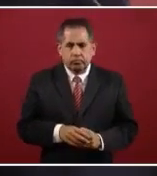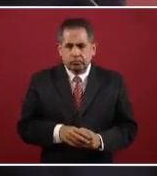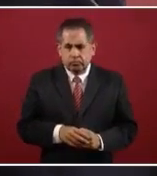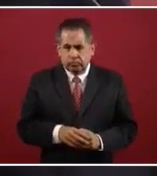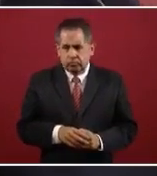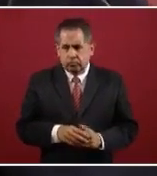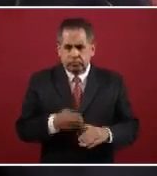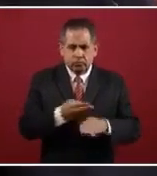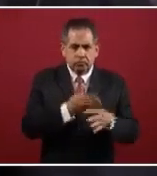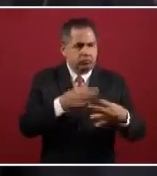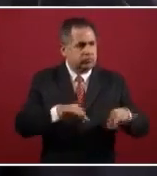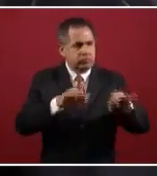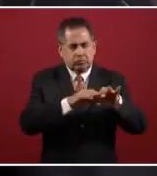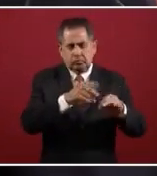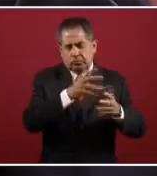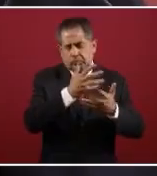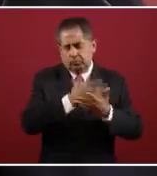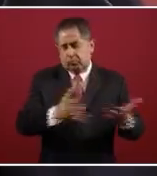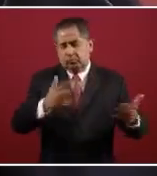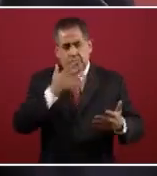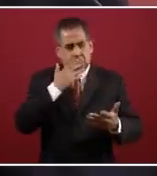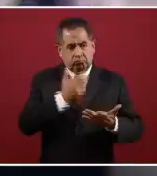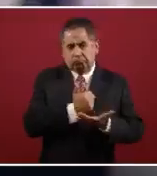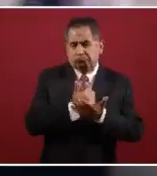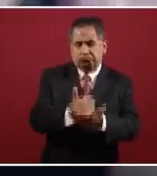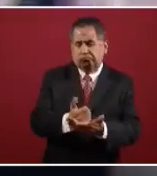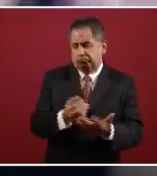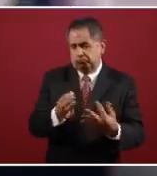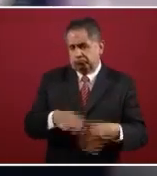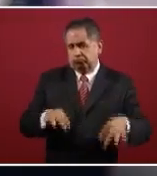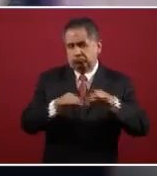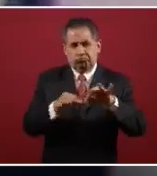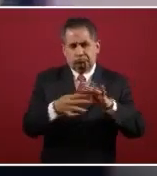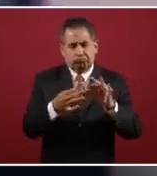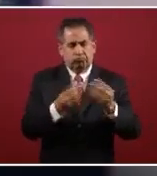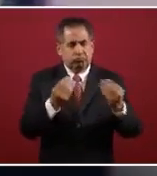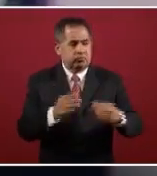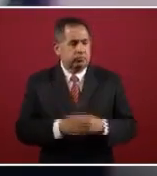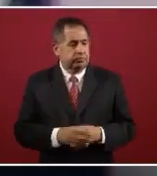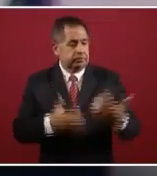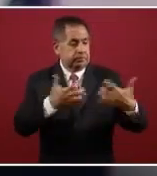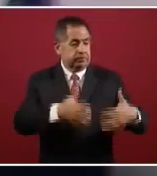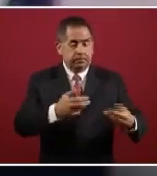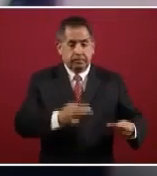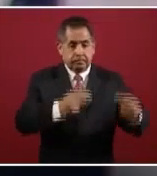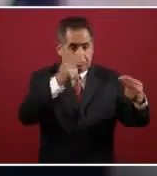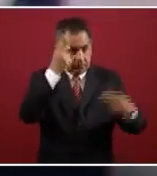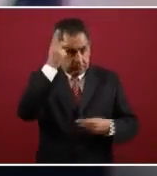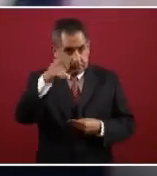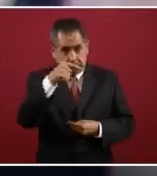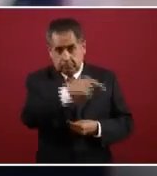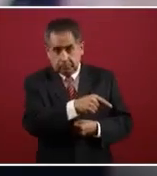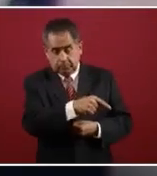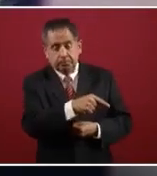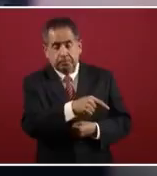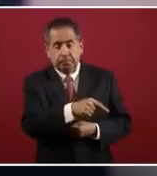muy importante y tiene una dimensión social. El empresario